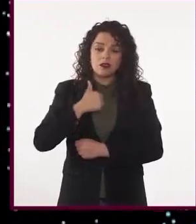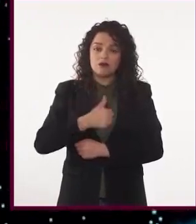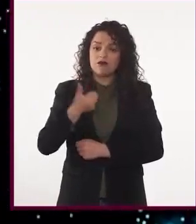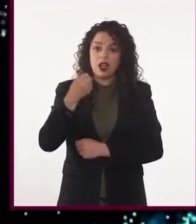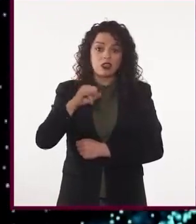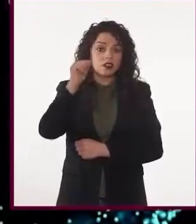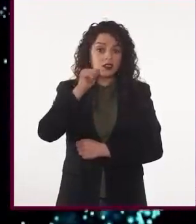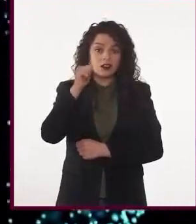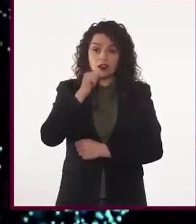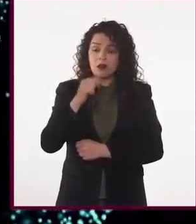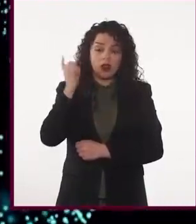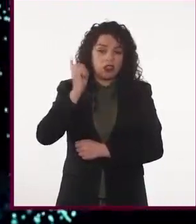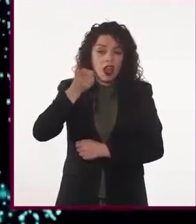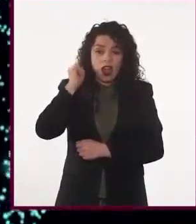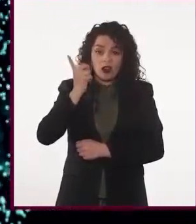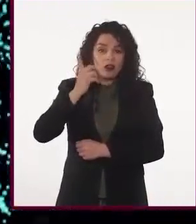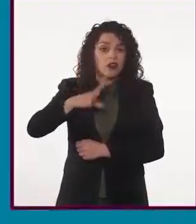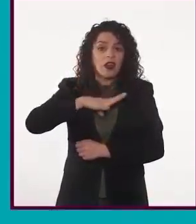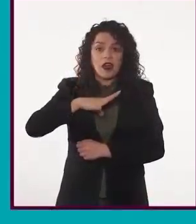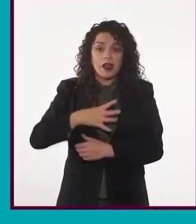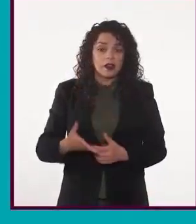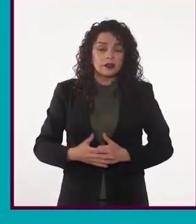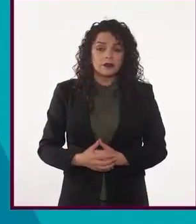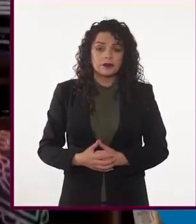cotidiana en nuestra sociedad actual.